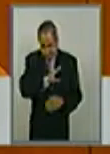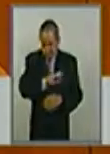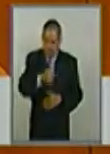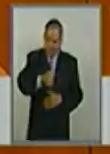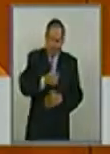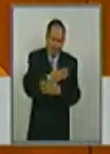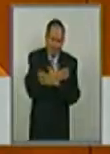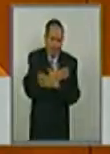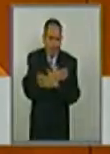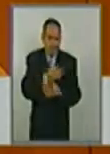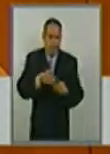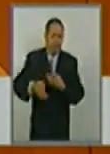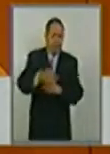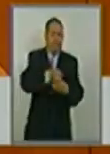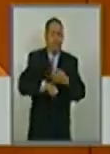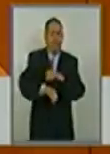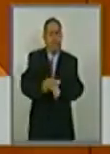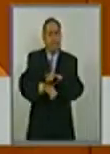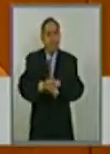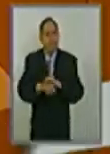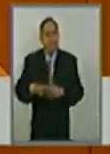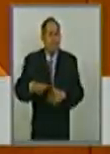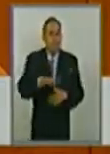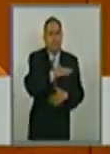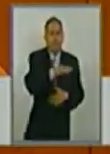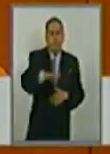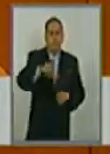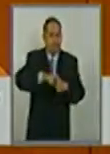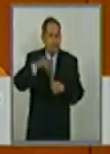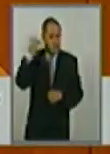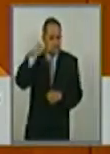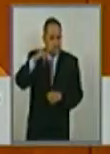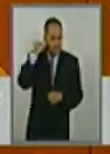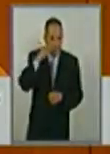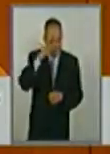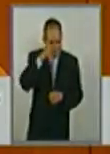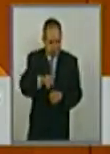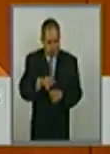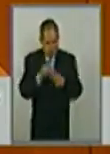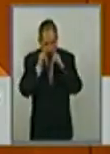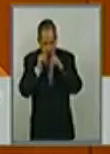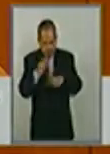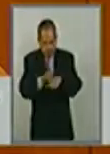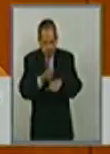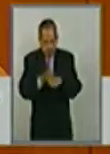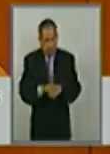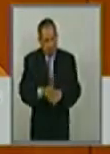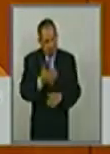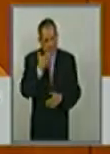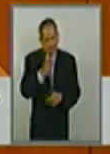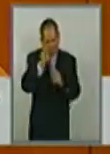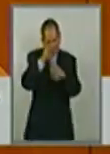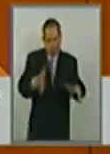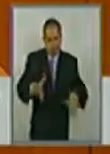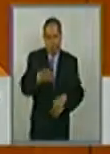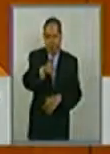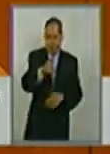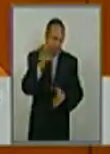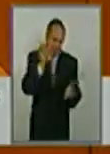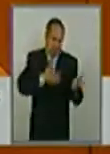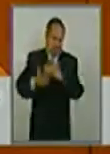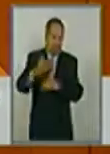saludo a todos mis amigos pescadores del litoral costero de Yucatán, para que la tengan con mucha bendición y el mayor de los